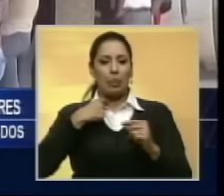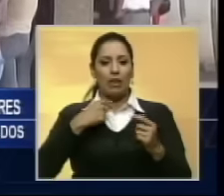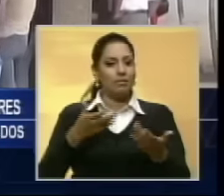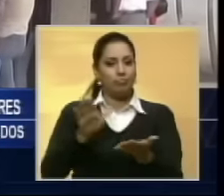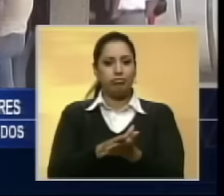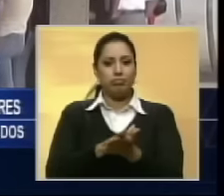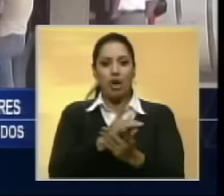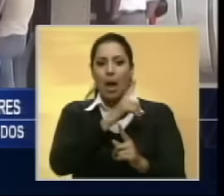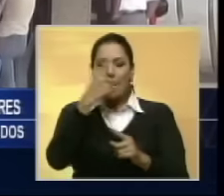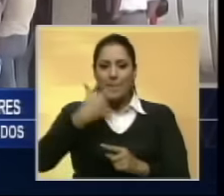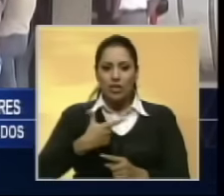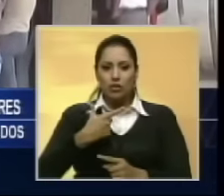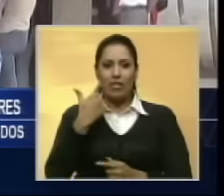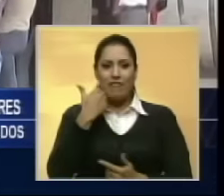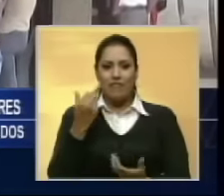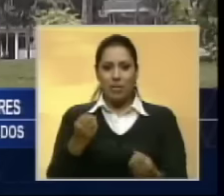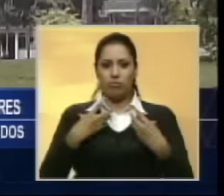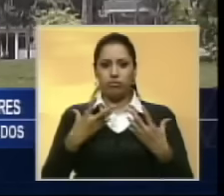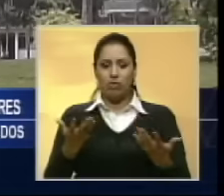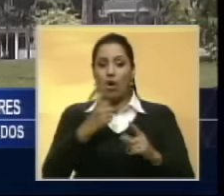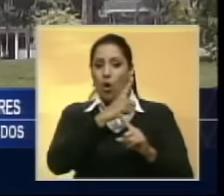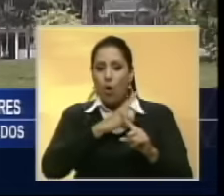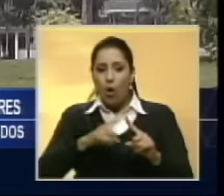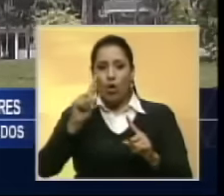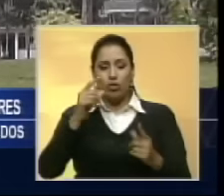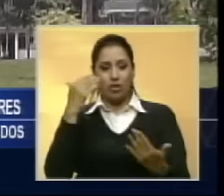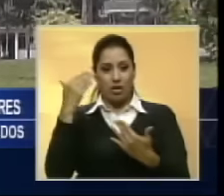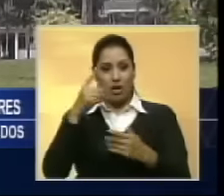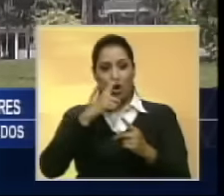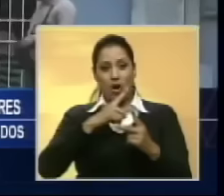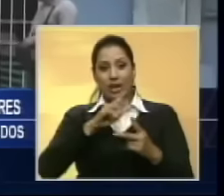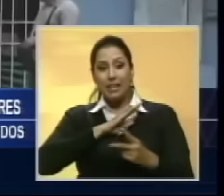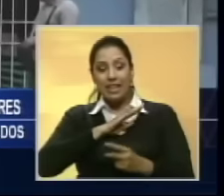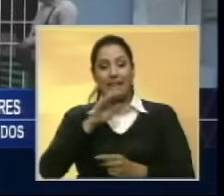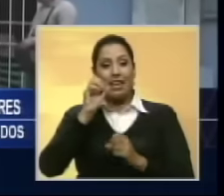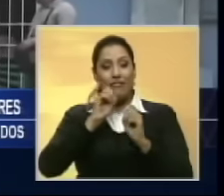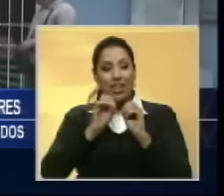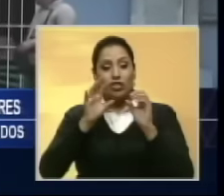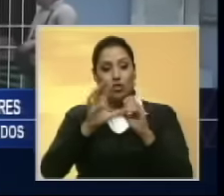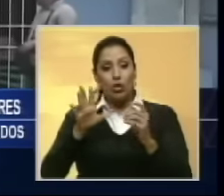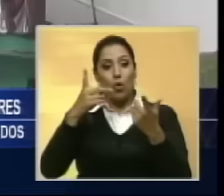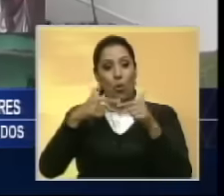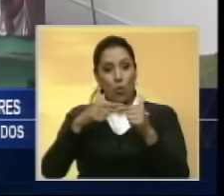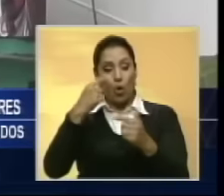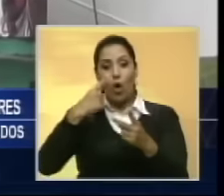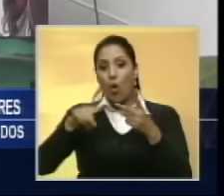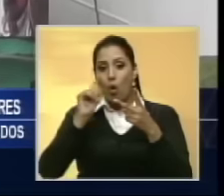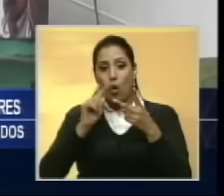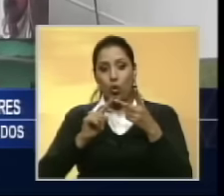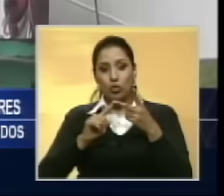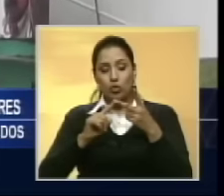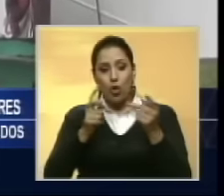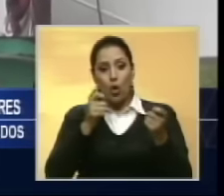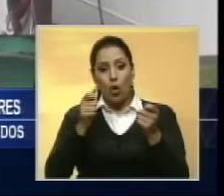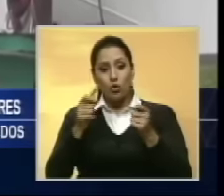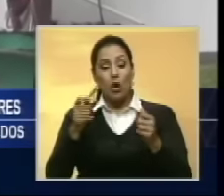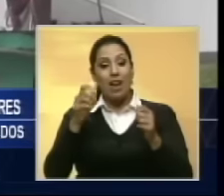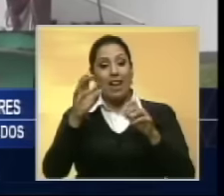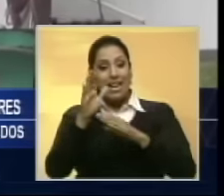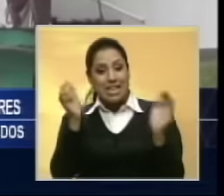presidenta de INSA Monagas, Aurora Nava, en compañía de Aida Gamuse, epidemióloga regional, y Héctor Chaurán, de la Contraloría